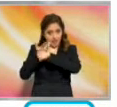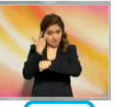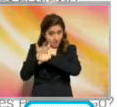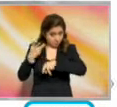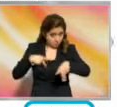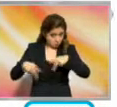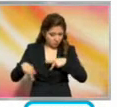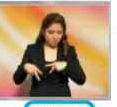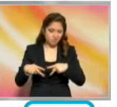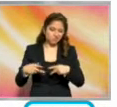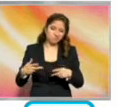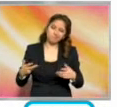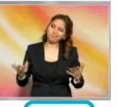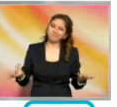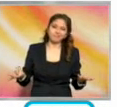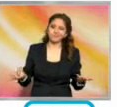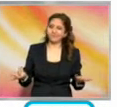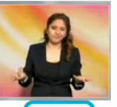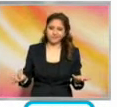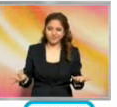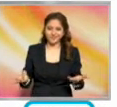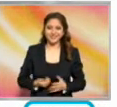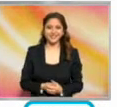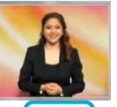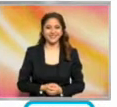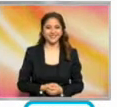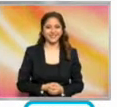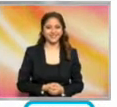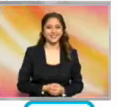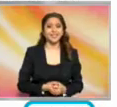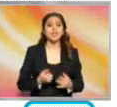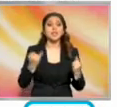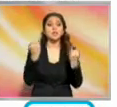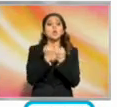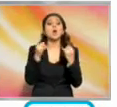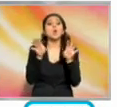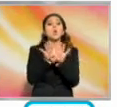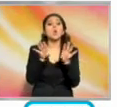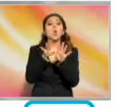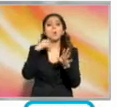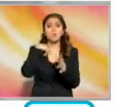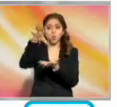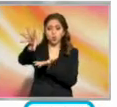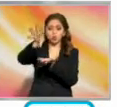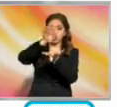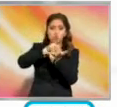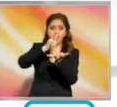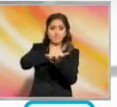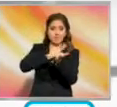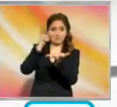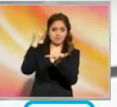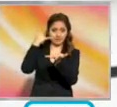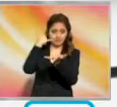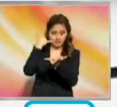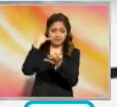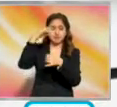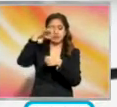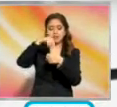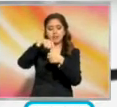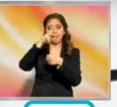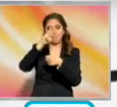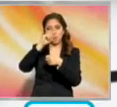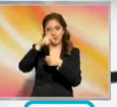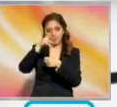resulta, ahora resulta. resulta. No, por supuesto que no. Estábamos Pero mira, hablando bien. cómo descargar Pokémon Go es el cómo, o sea, cómo van las elecciones en los Estados